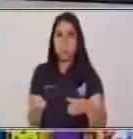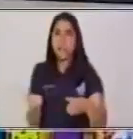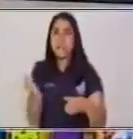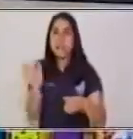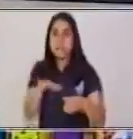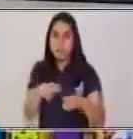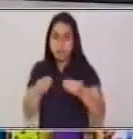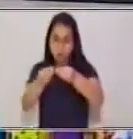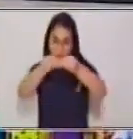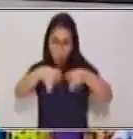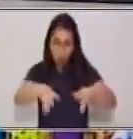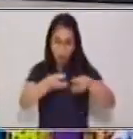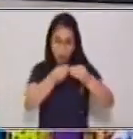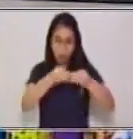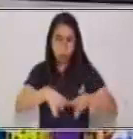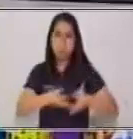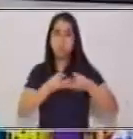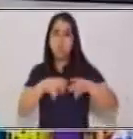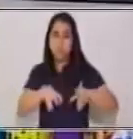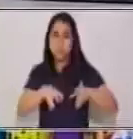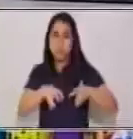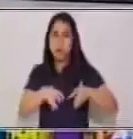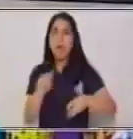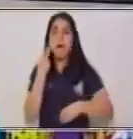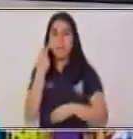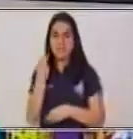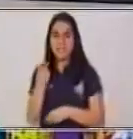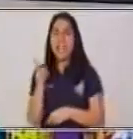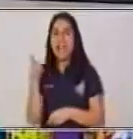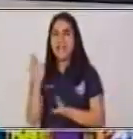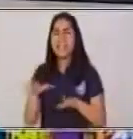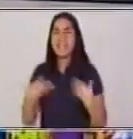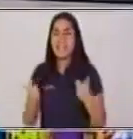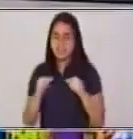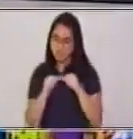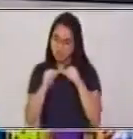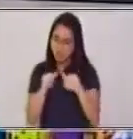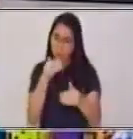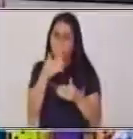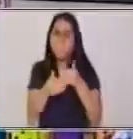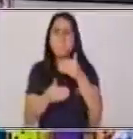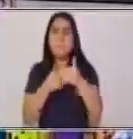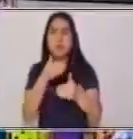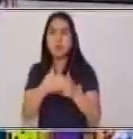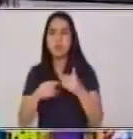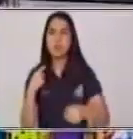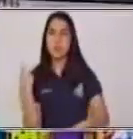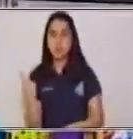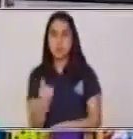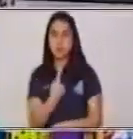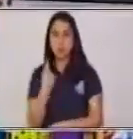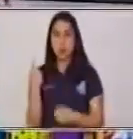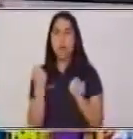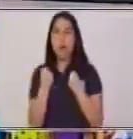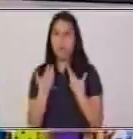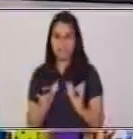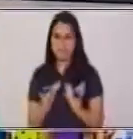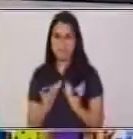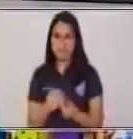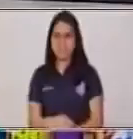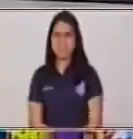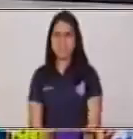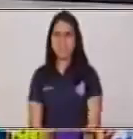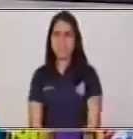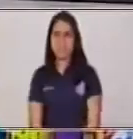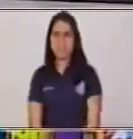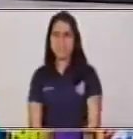proceso, nosotros debemos seguir paso a paso lo que va sucediendo o lo que debería de suceder en este tipo de